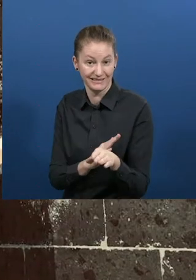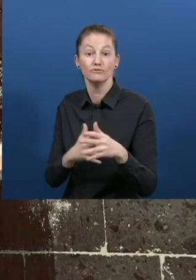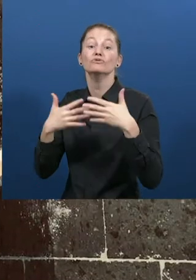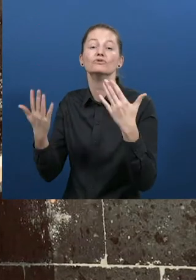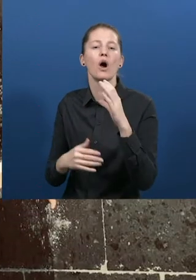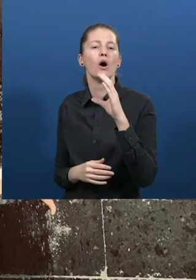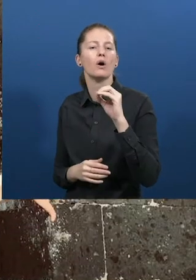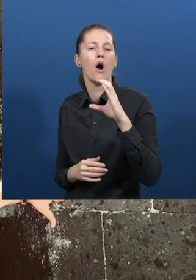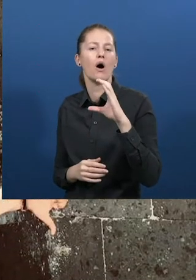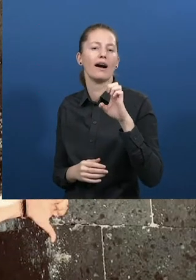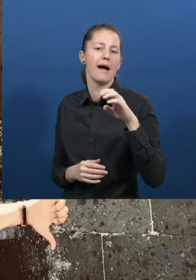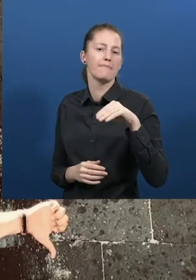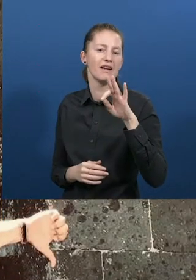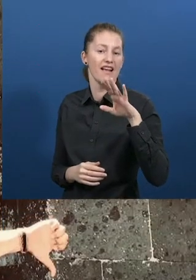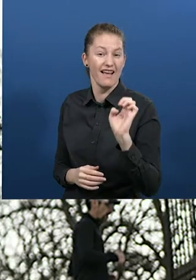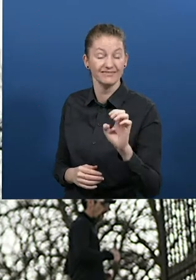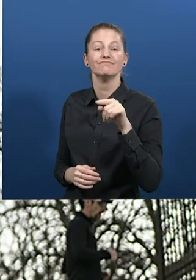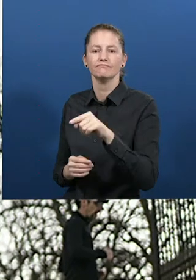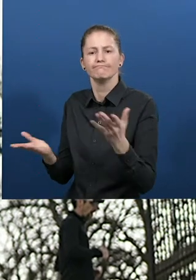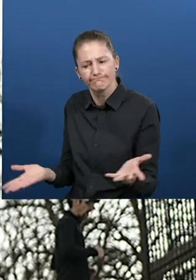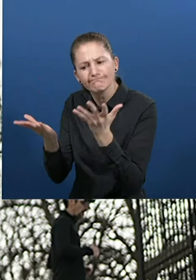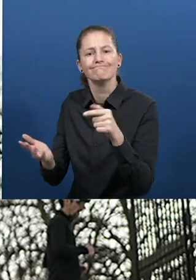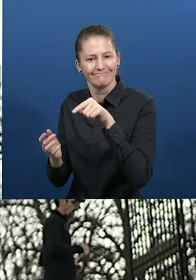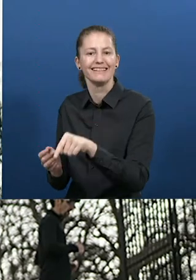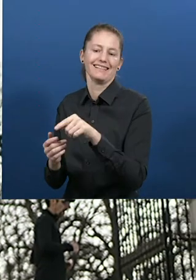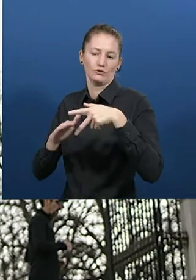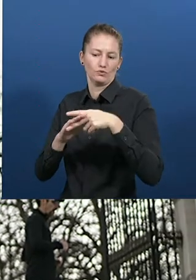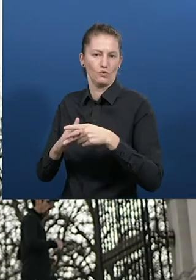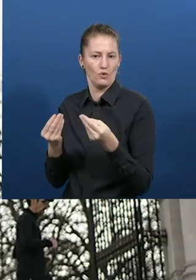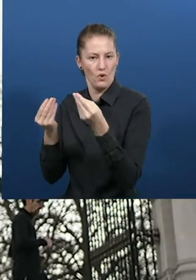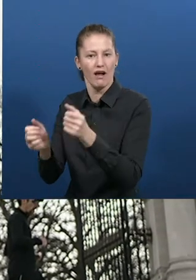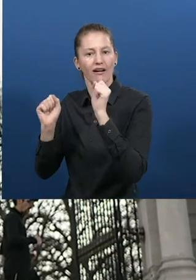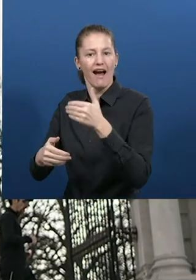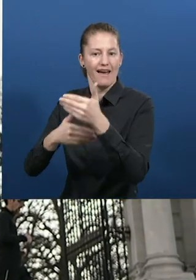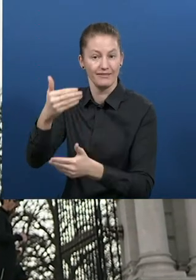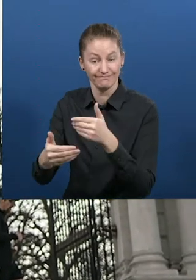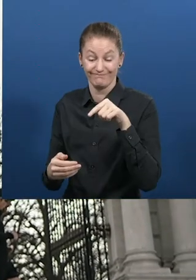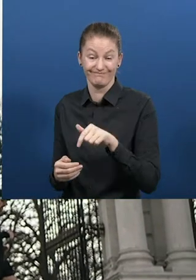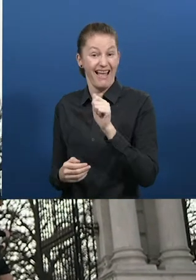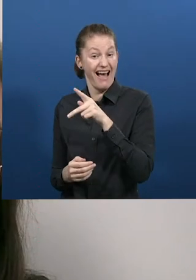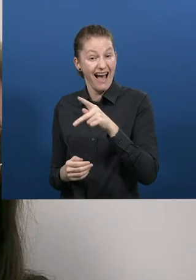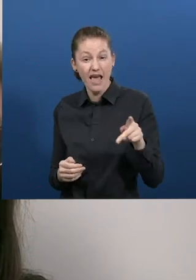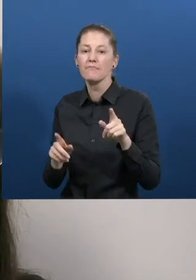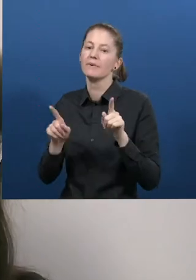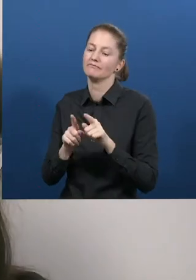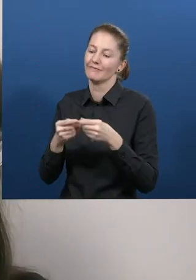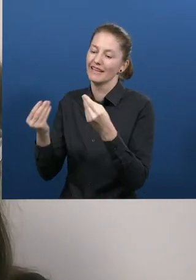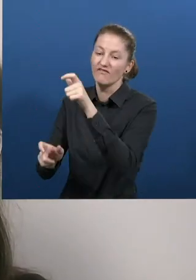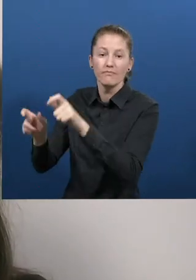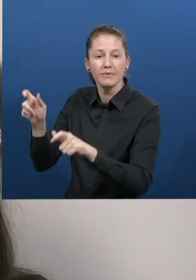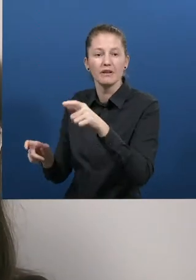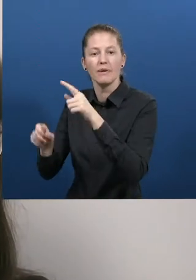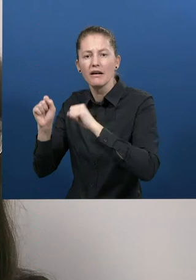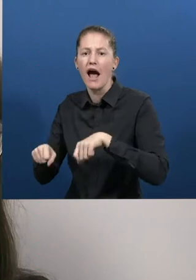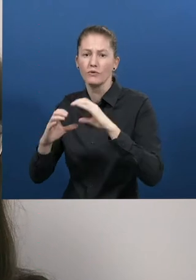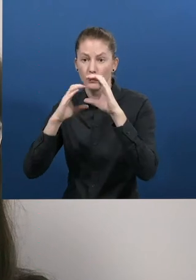herramienta. AccesibilidApp es la única app en España que permite participar en la comunicación de barreras en la accesibilidad, promoviendo además